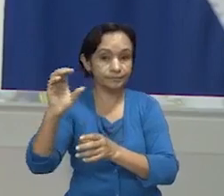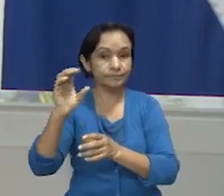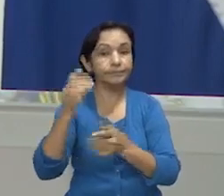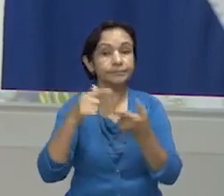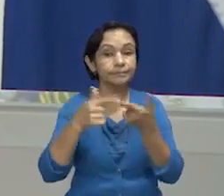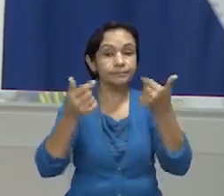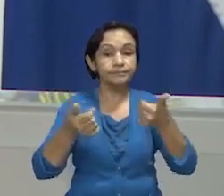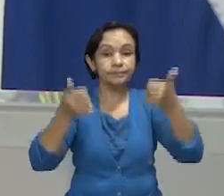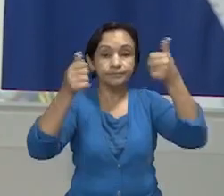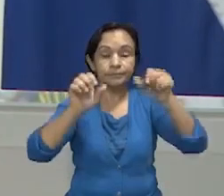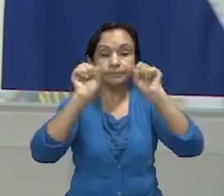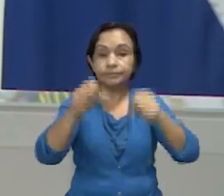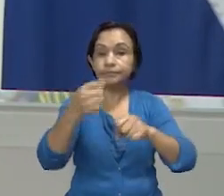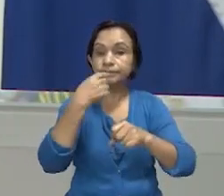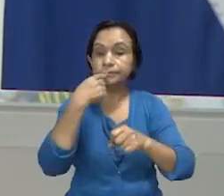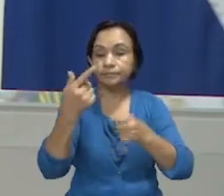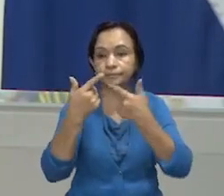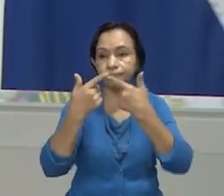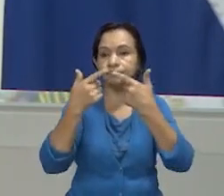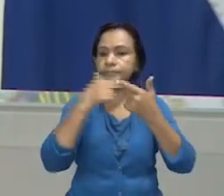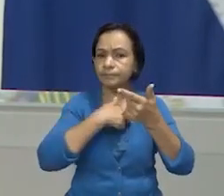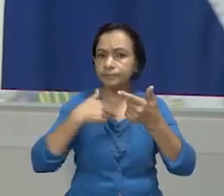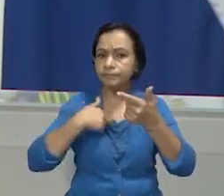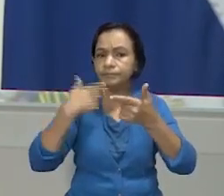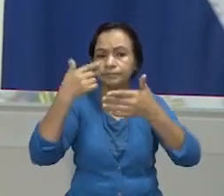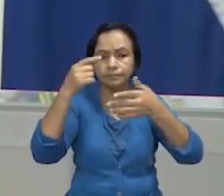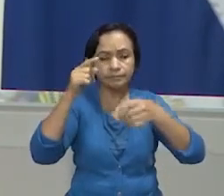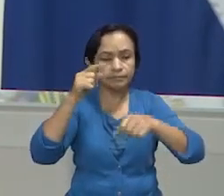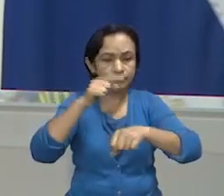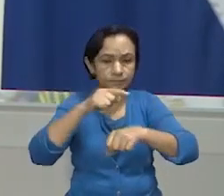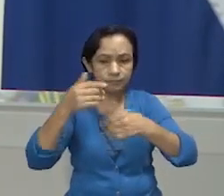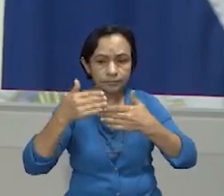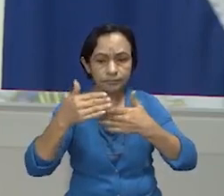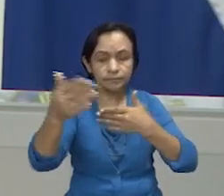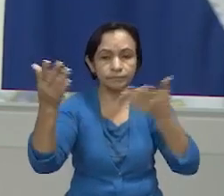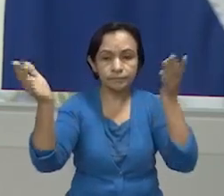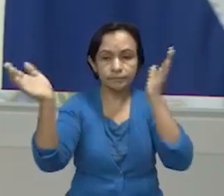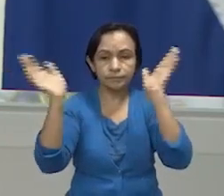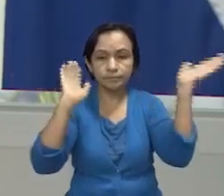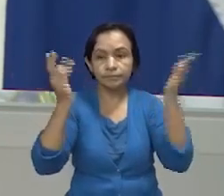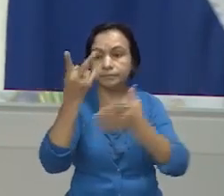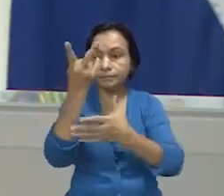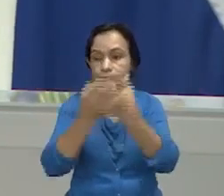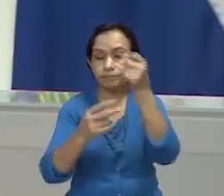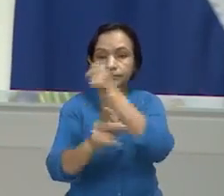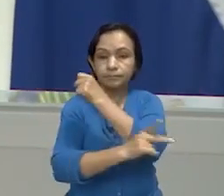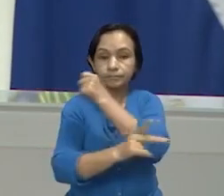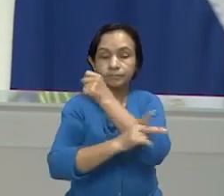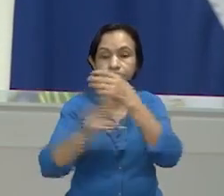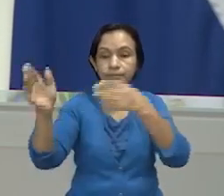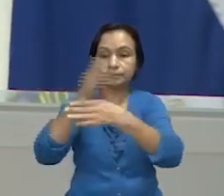Cabe destacar que ello implica liberalizar los plazos determinados del comercio recíproco de las